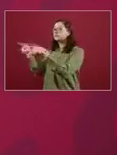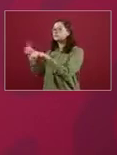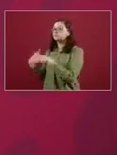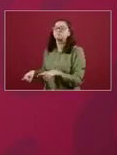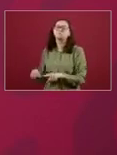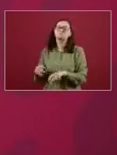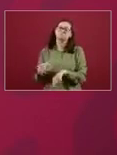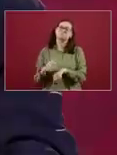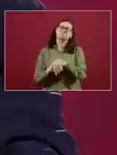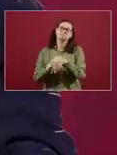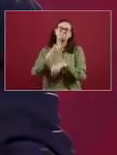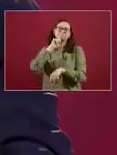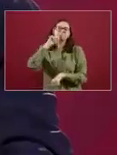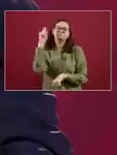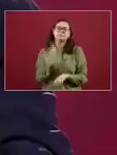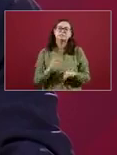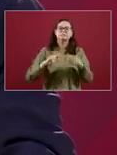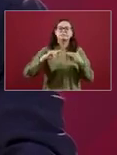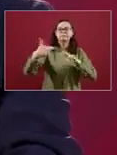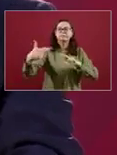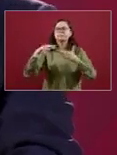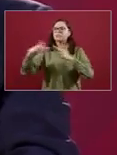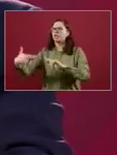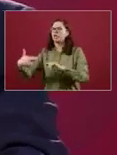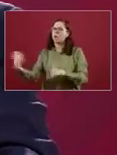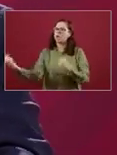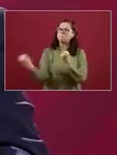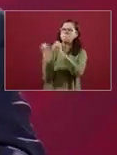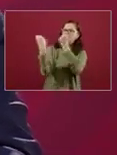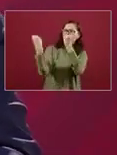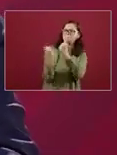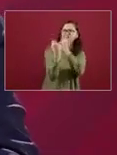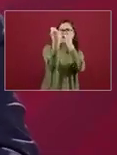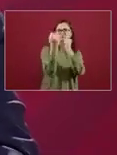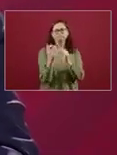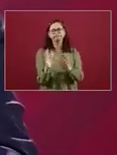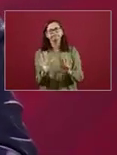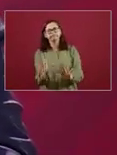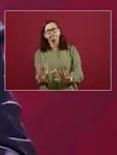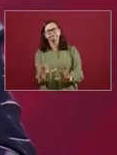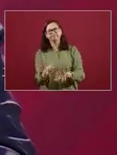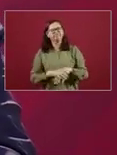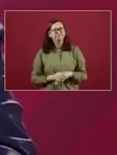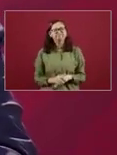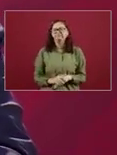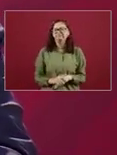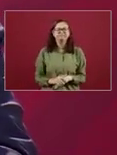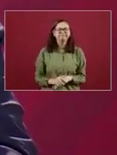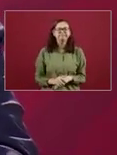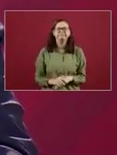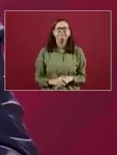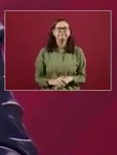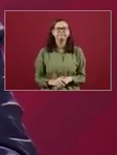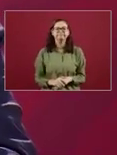pueblos del mundo, no confrontarnos, nada de